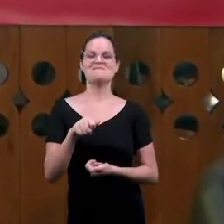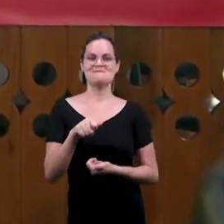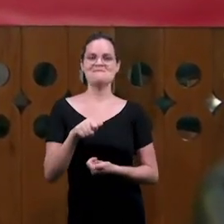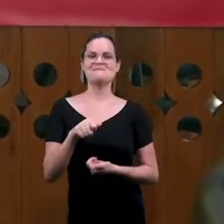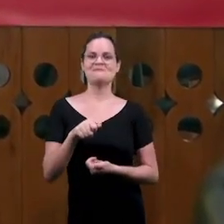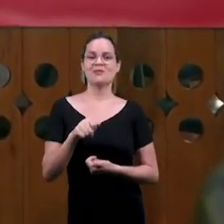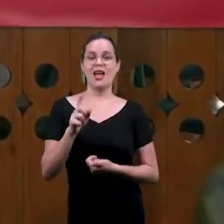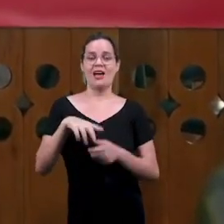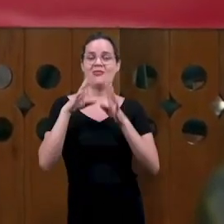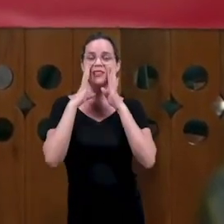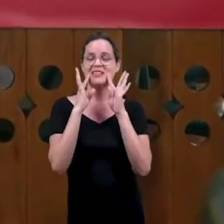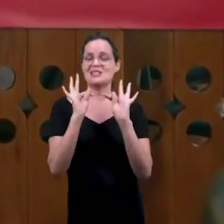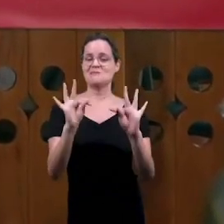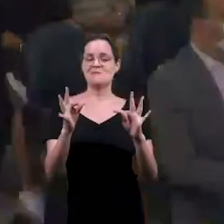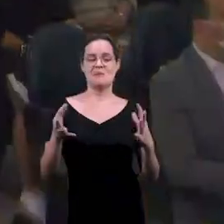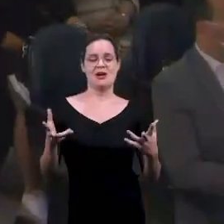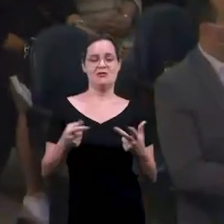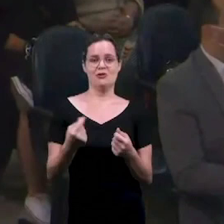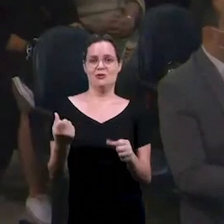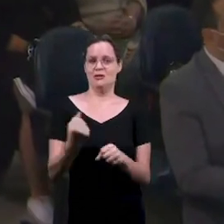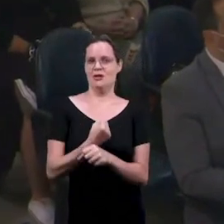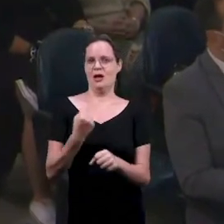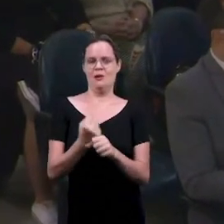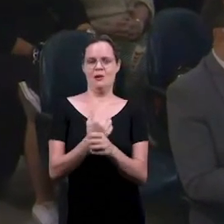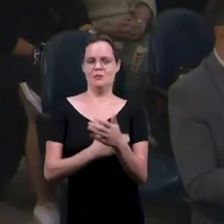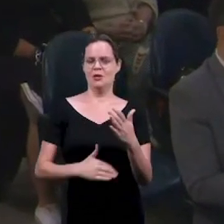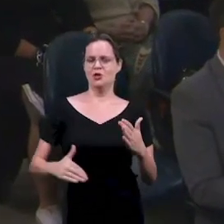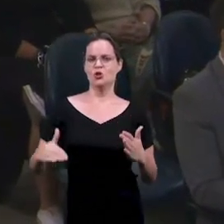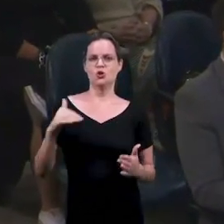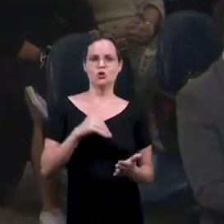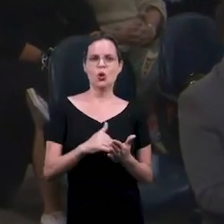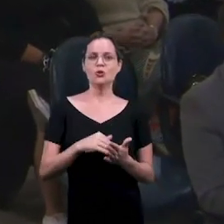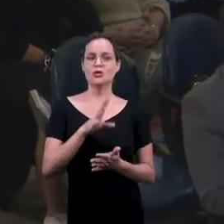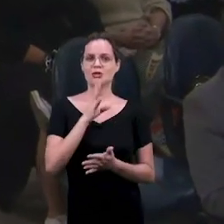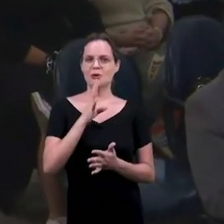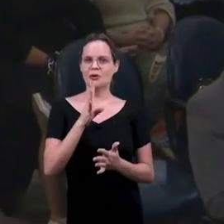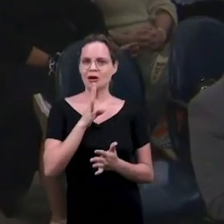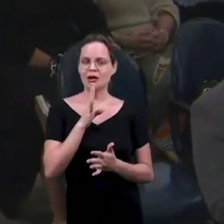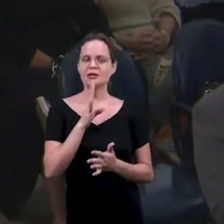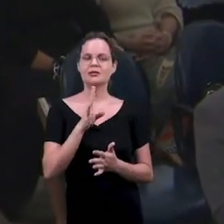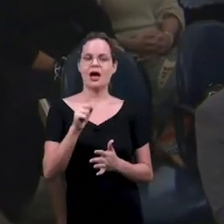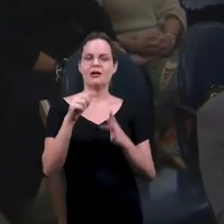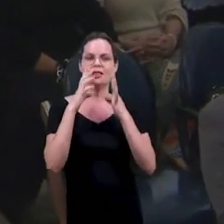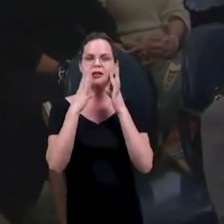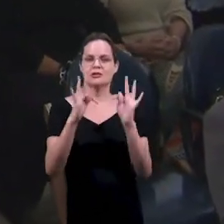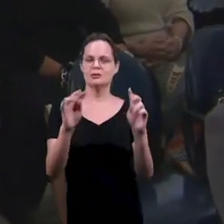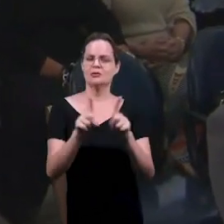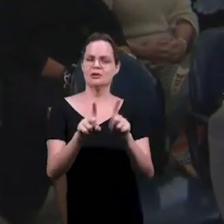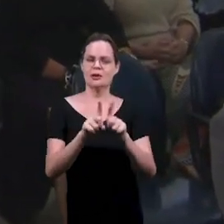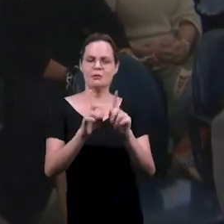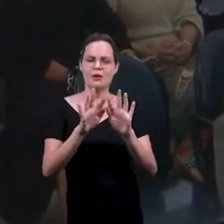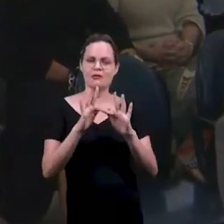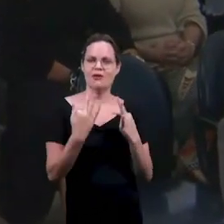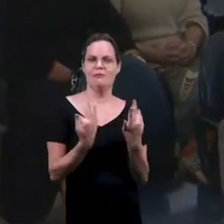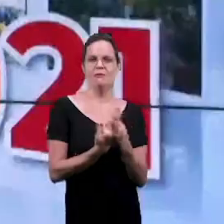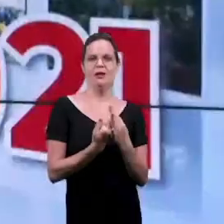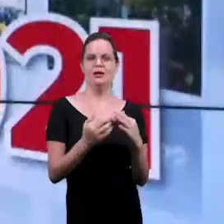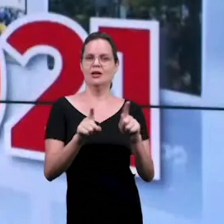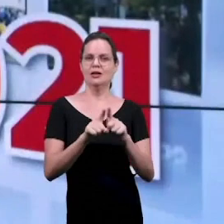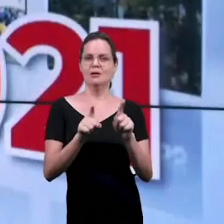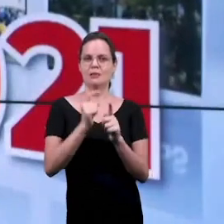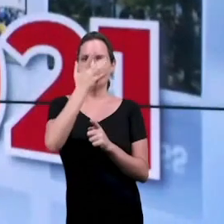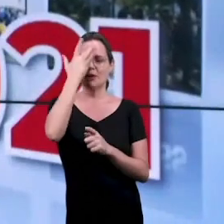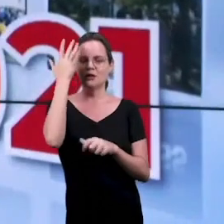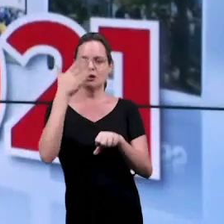Cena Internacional. Este evento fue un testimonio glorioso de esta obra para todos los que la conocen y